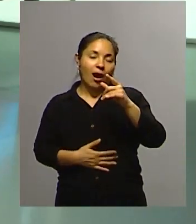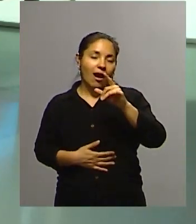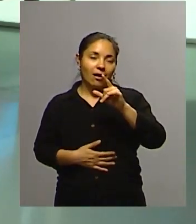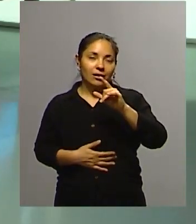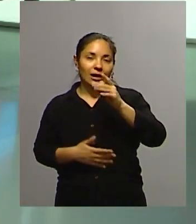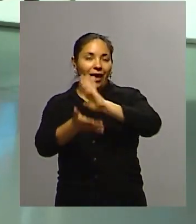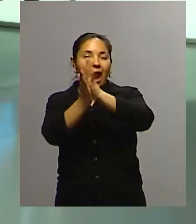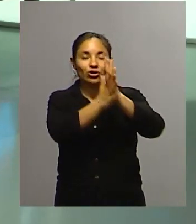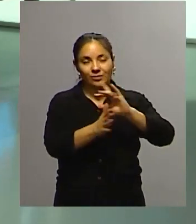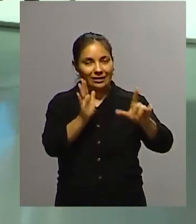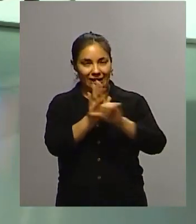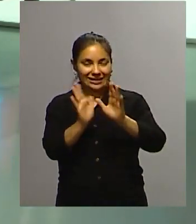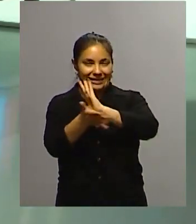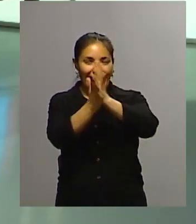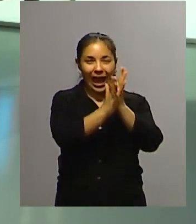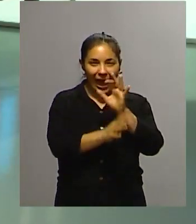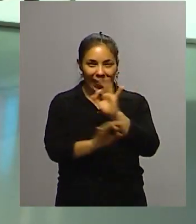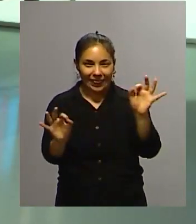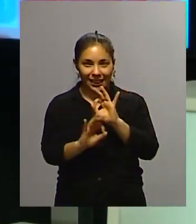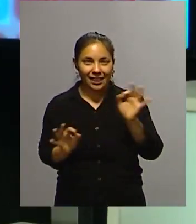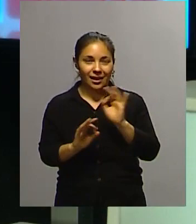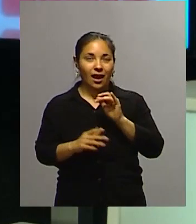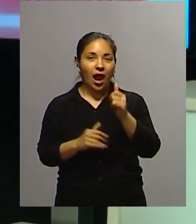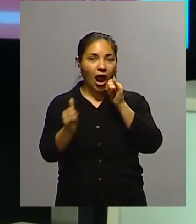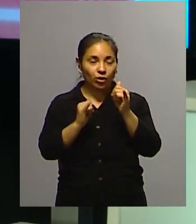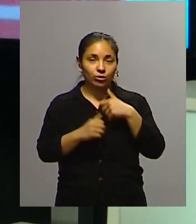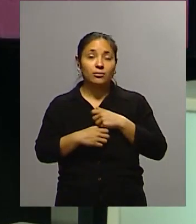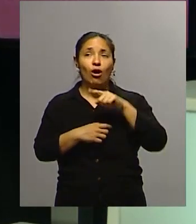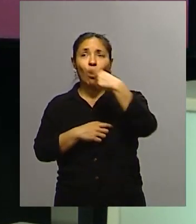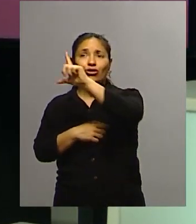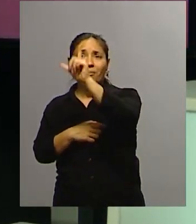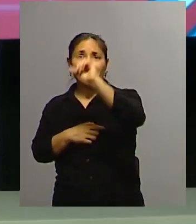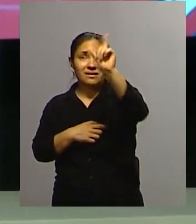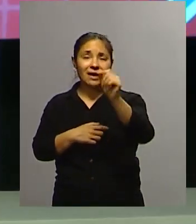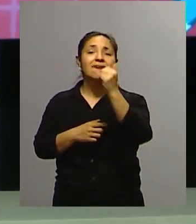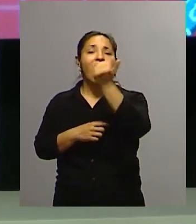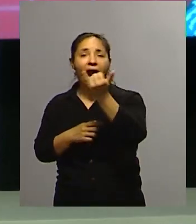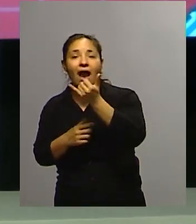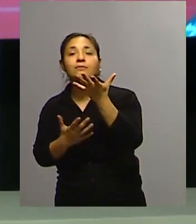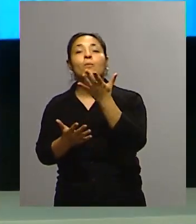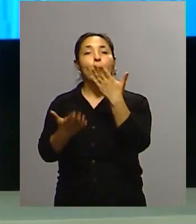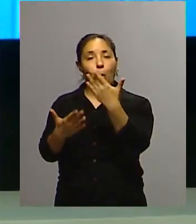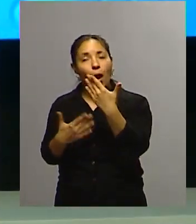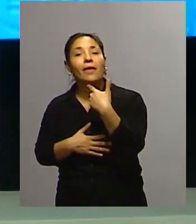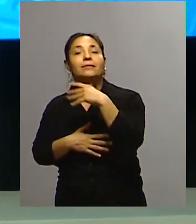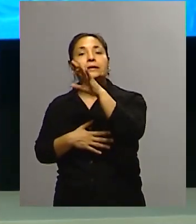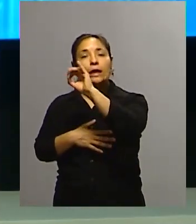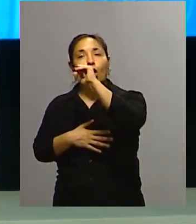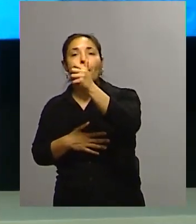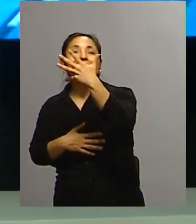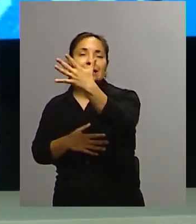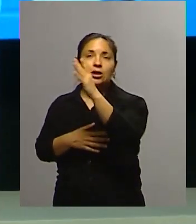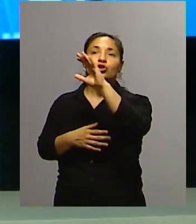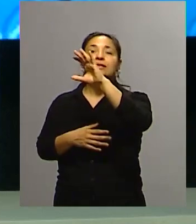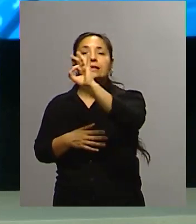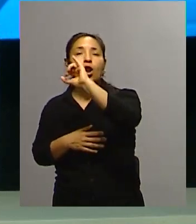lo que decíamos recién, con estrictos controles. Sí, para que se cumpla. Que te dé miedo pasarte